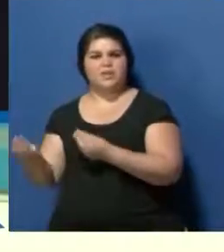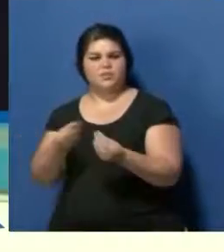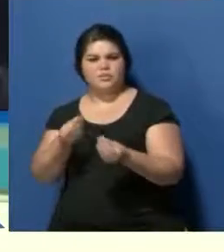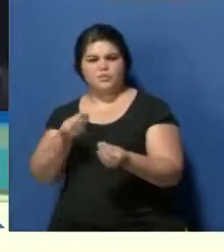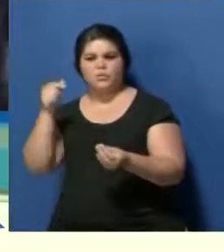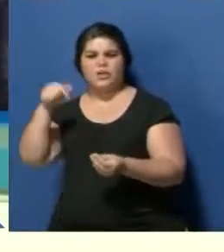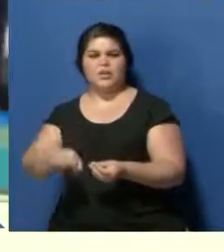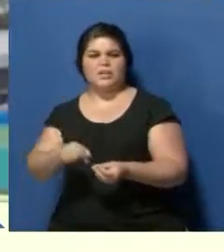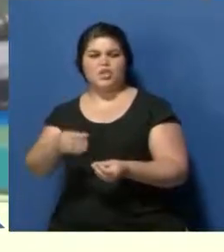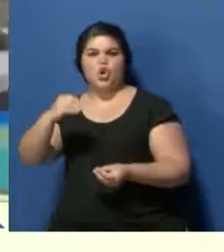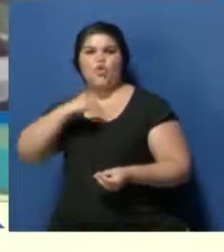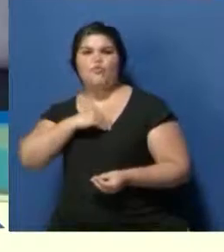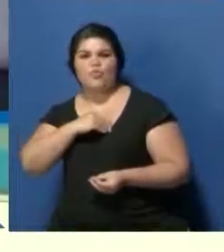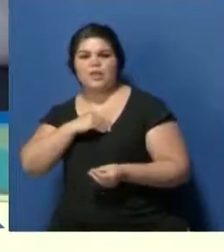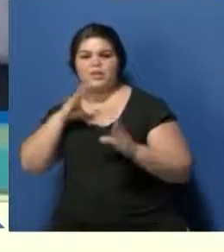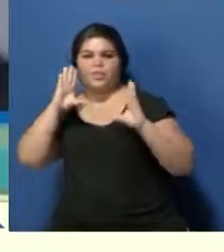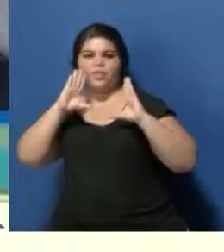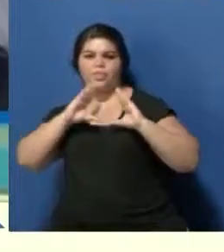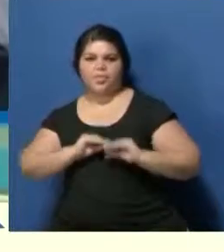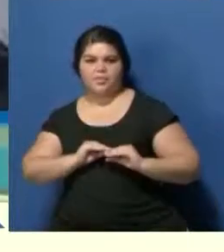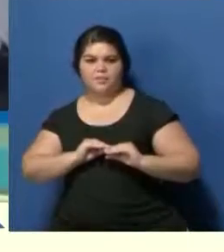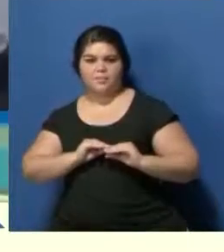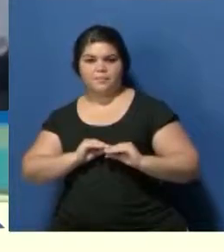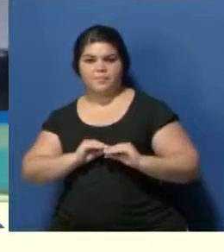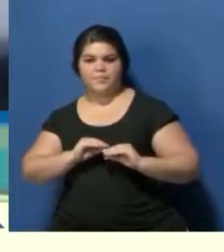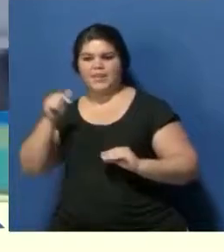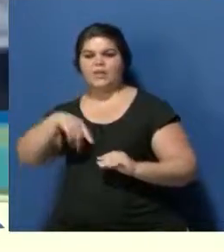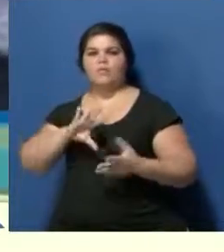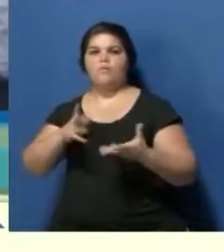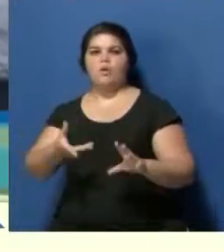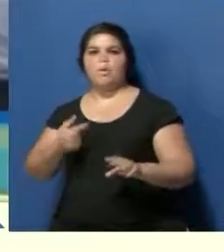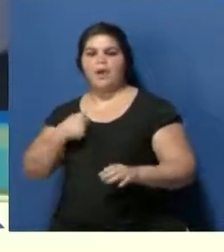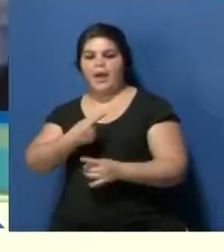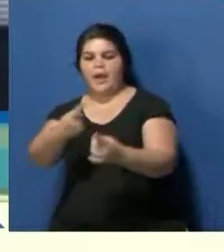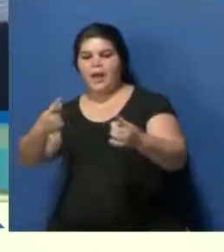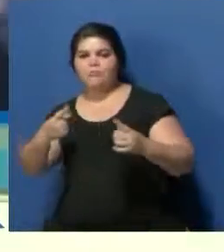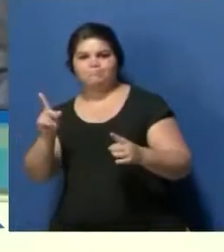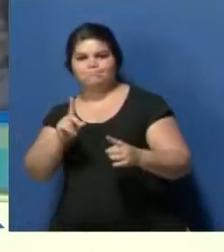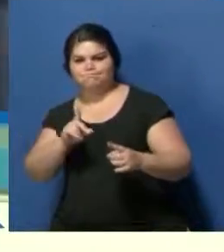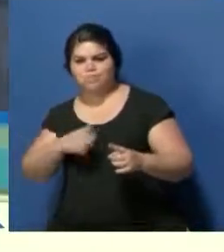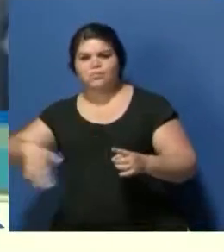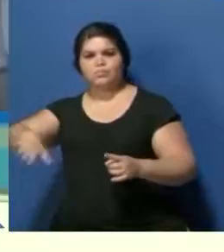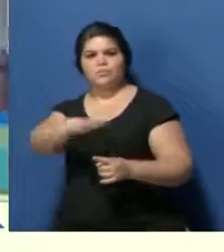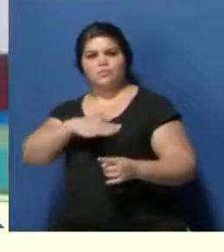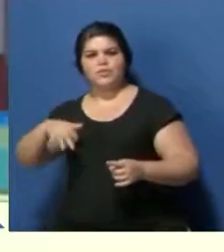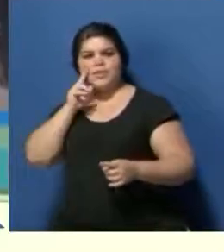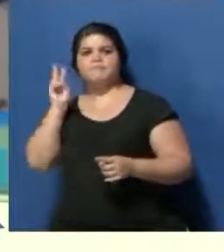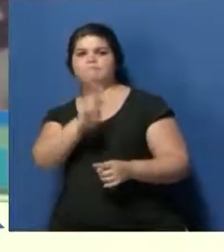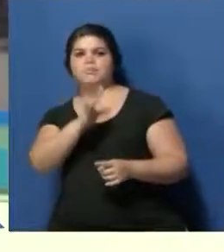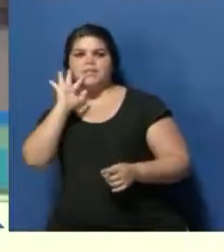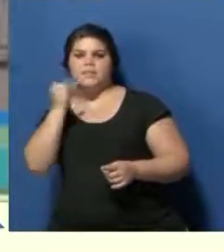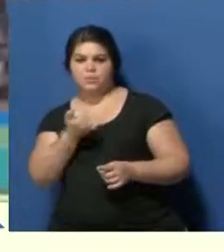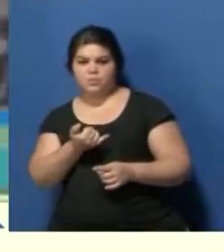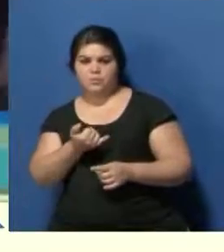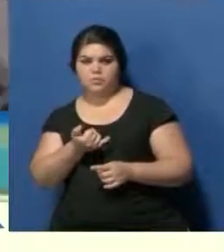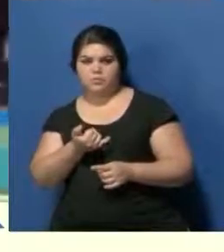produce falta de credibilidad, que no es que sea un sentimiento subjetivo, es un sentimiento afianzado en lo que la gente ve y que por lo